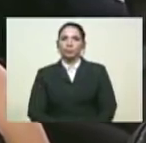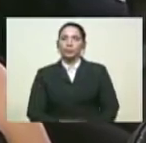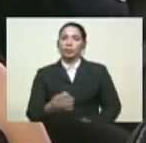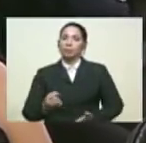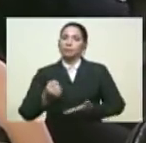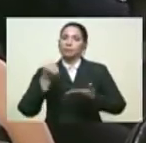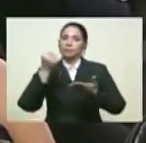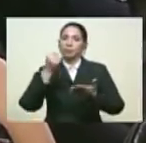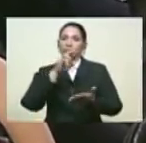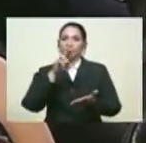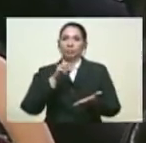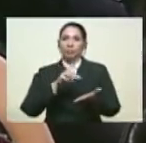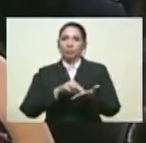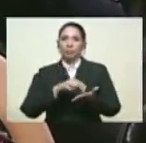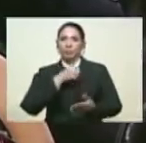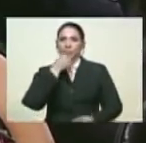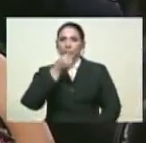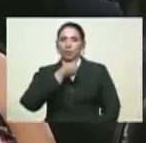Periodismo